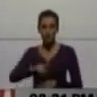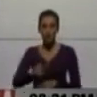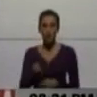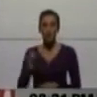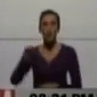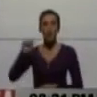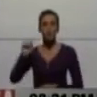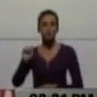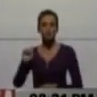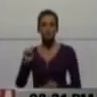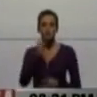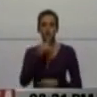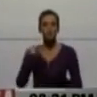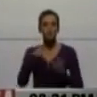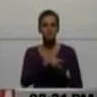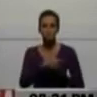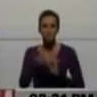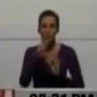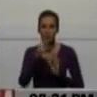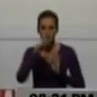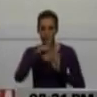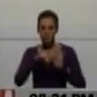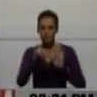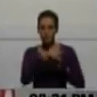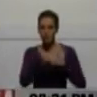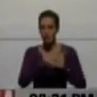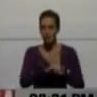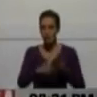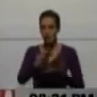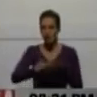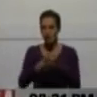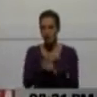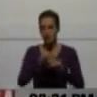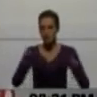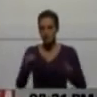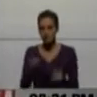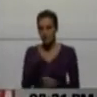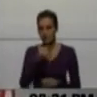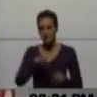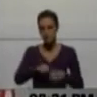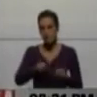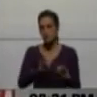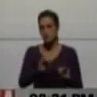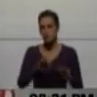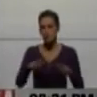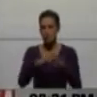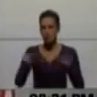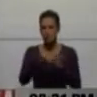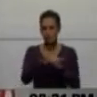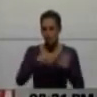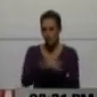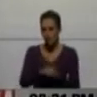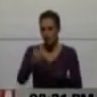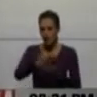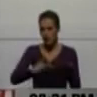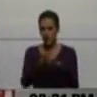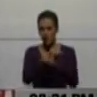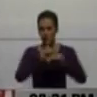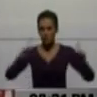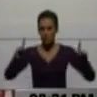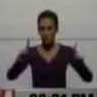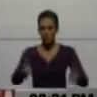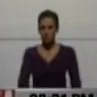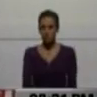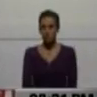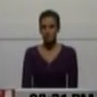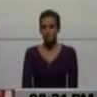no se cumple ninguno de los artículos de la Carta Democrática. O sea, violamos, mejor dicho, todos los artículos de la Carta Democrática.